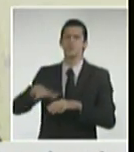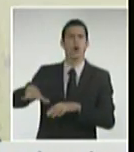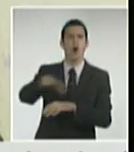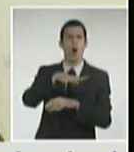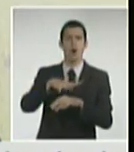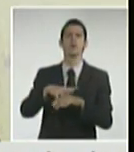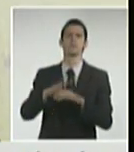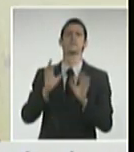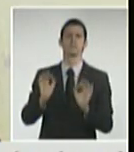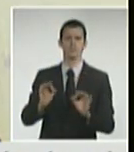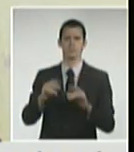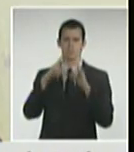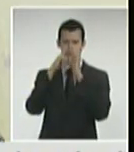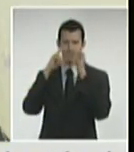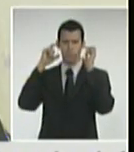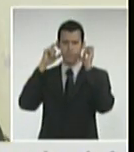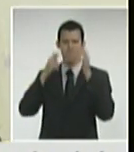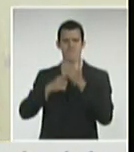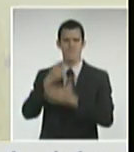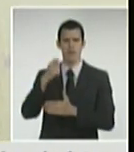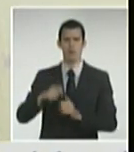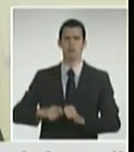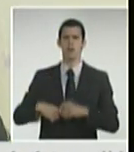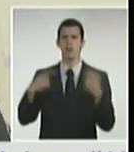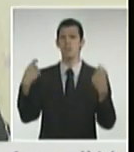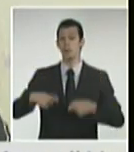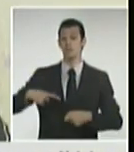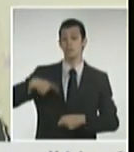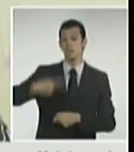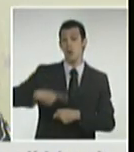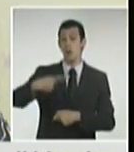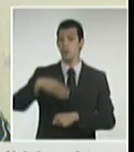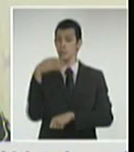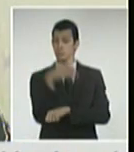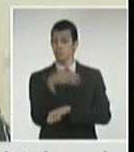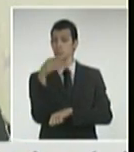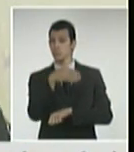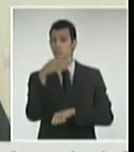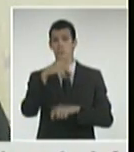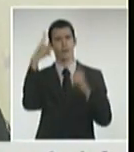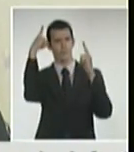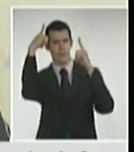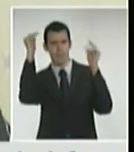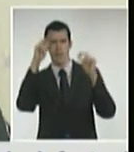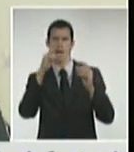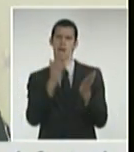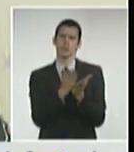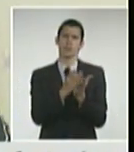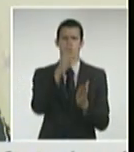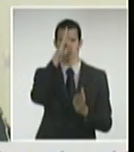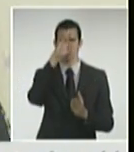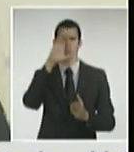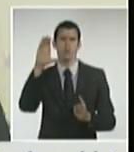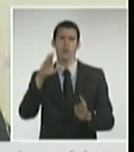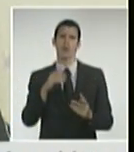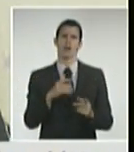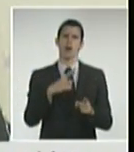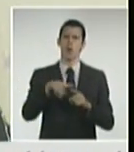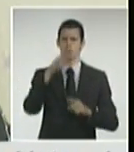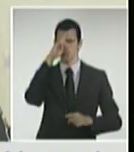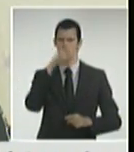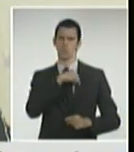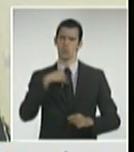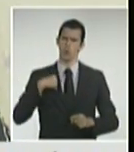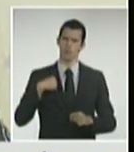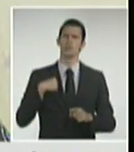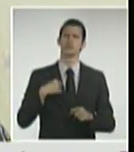visitado diariamente por algún personal de salud, dígase médico, enfermera o estudiantes de quinto año de medicina que nos van a